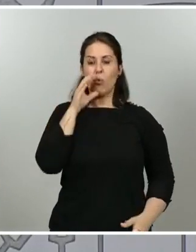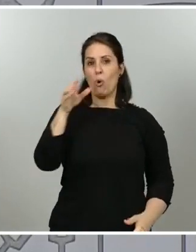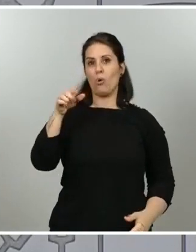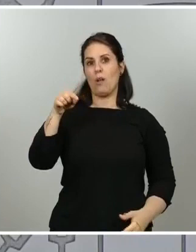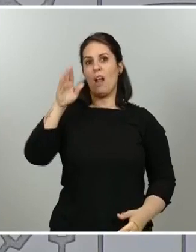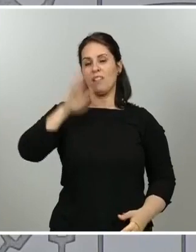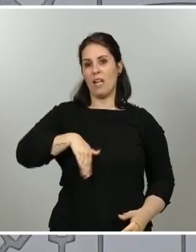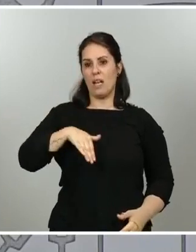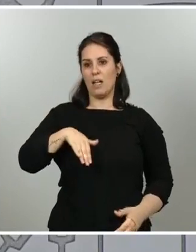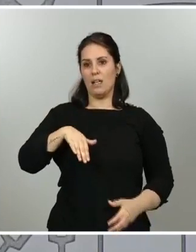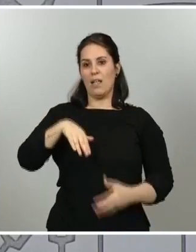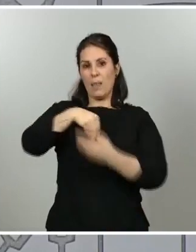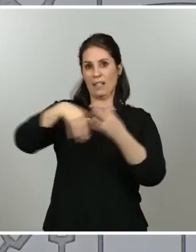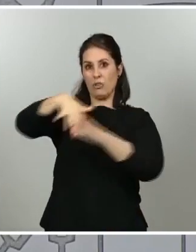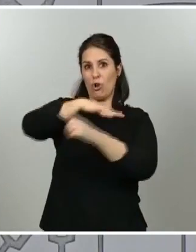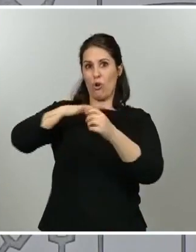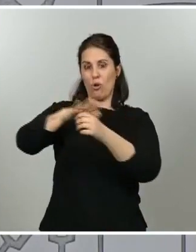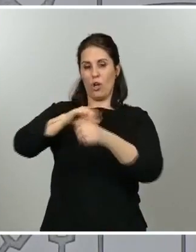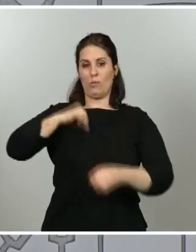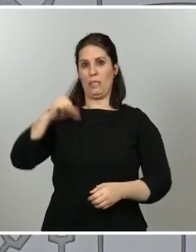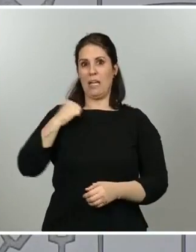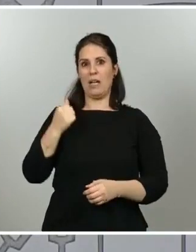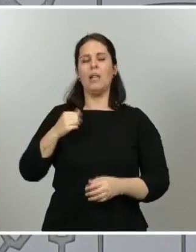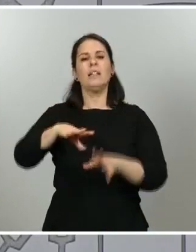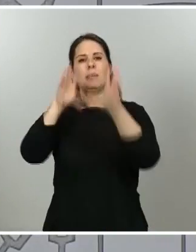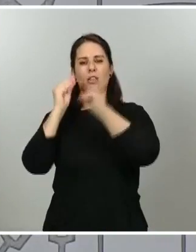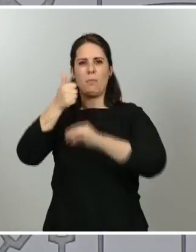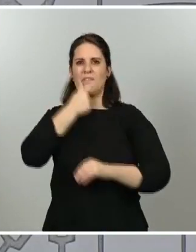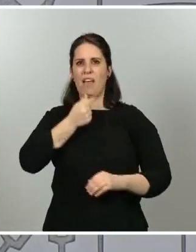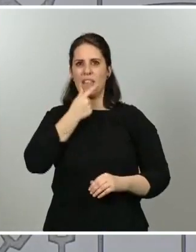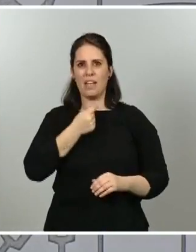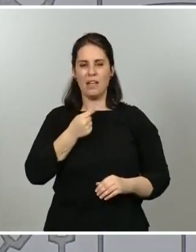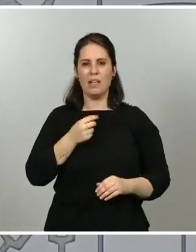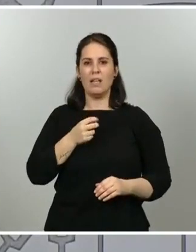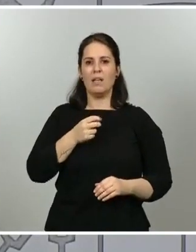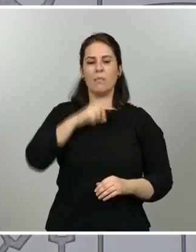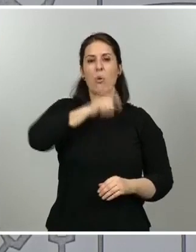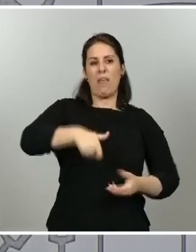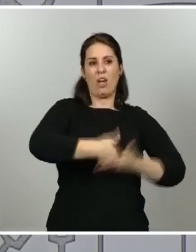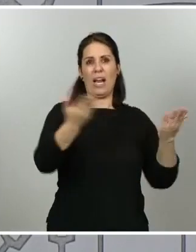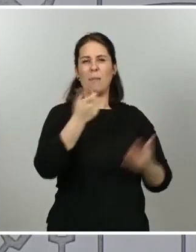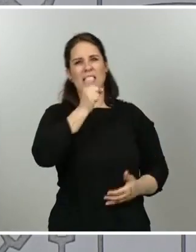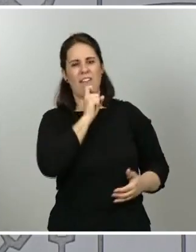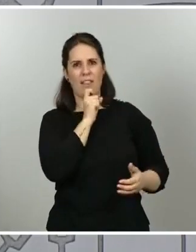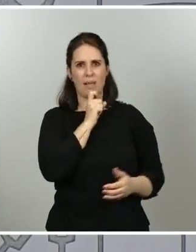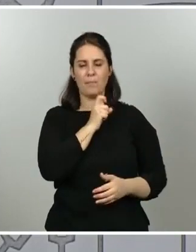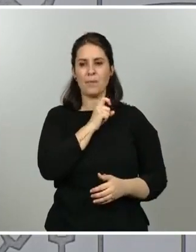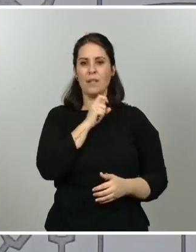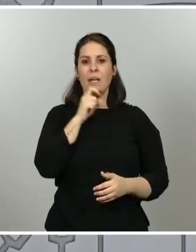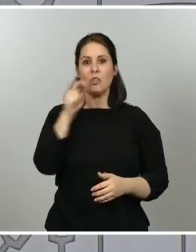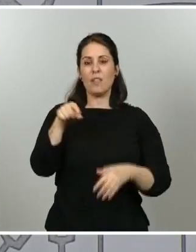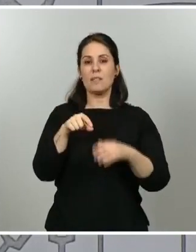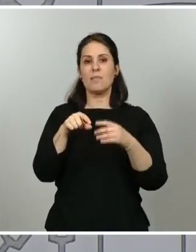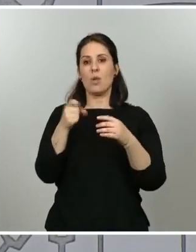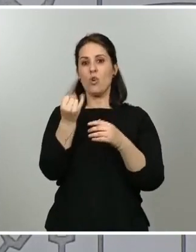más fácil que en ámbitos con baja incidencia comunitarios, la población general, y por lo tanto ese número de nuevos profesionales